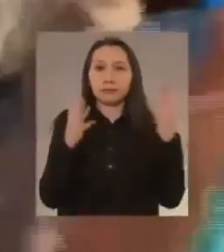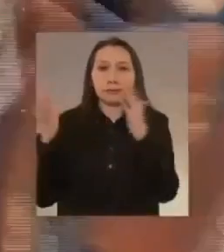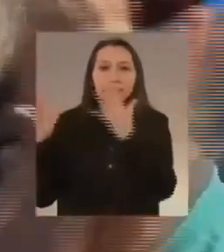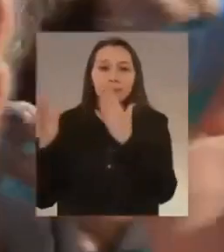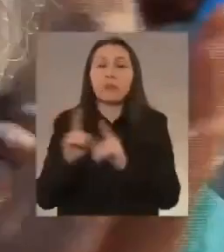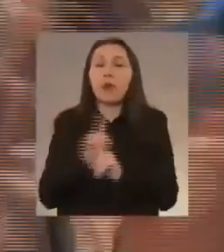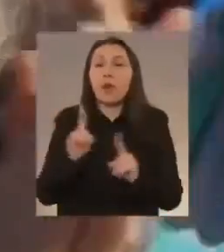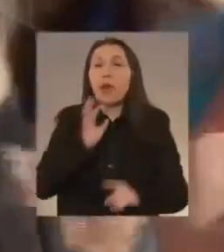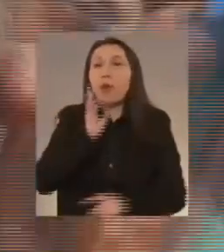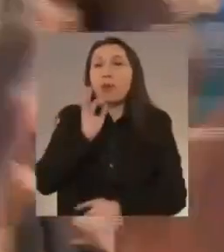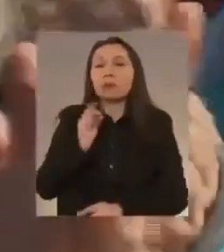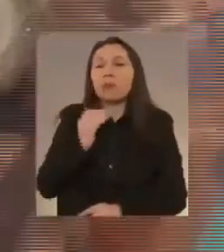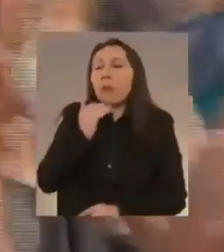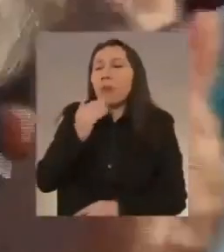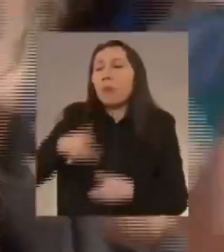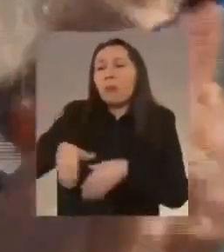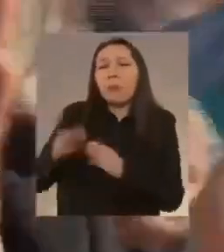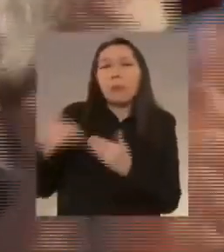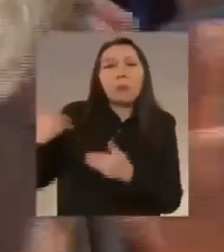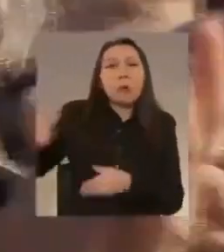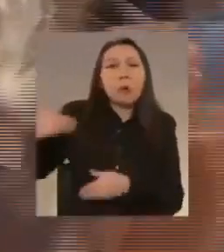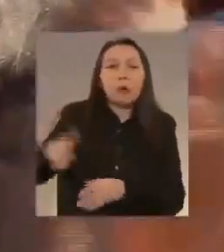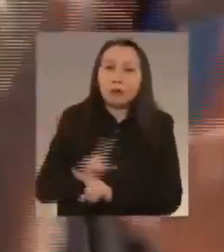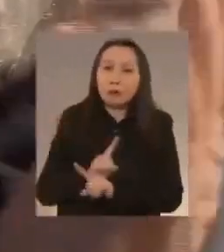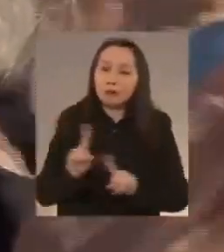Para no decir no me importa,